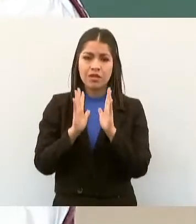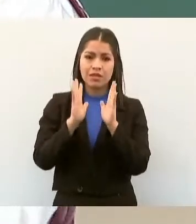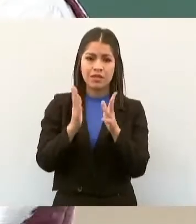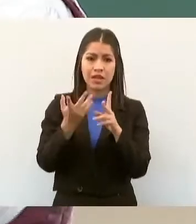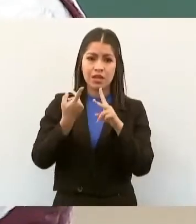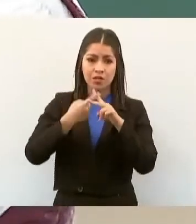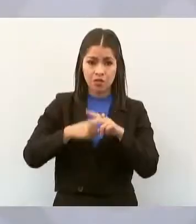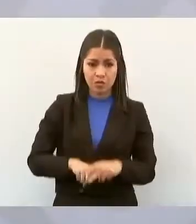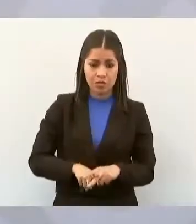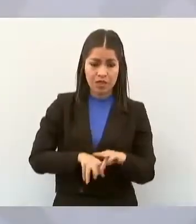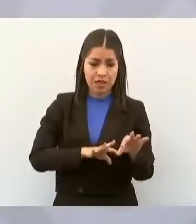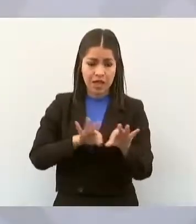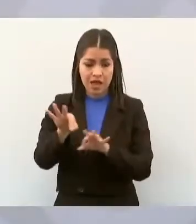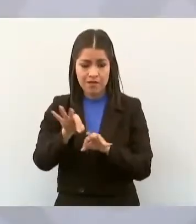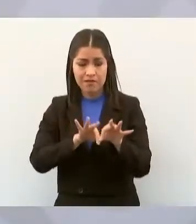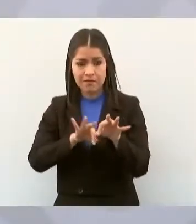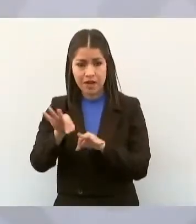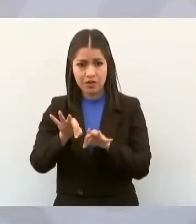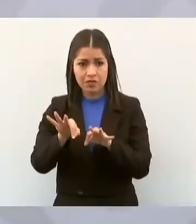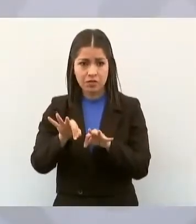obras, pero